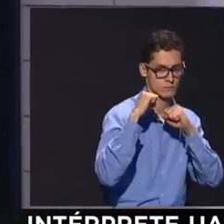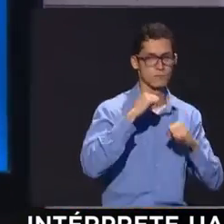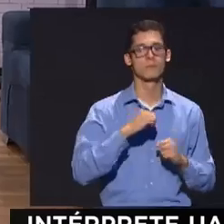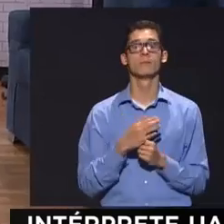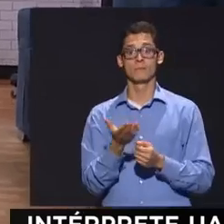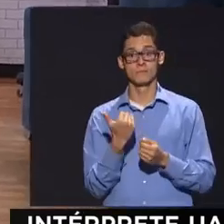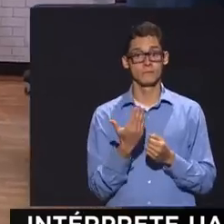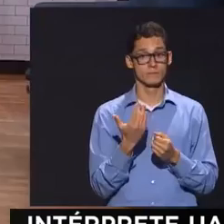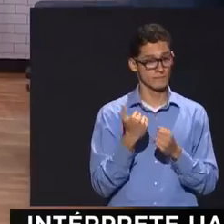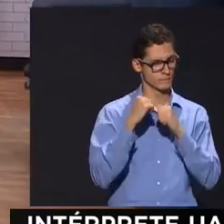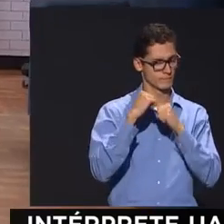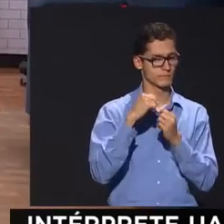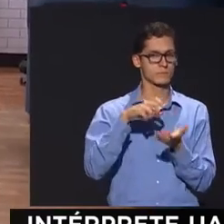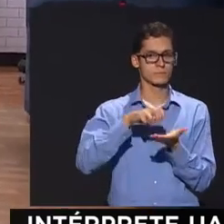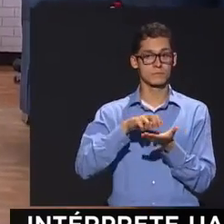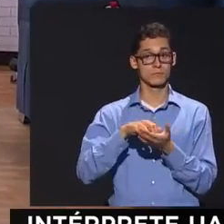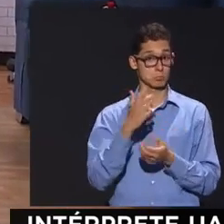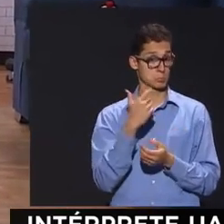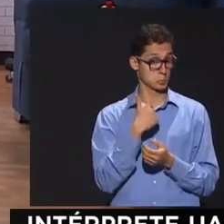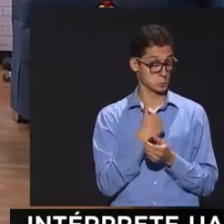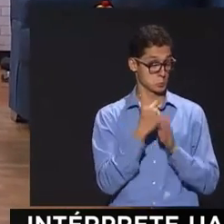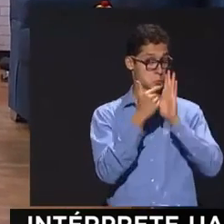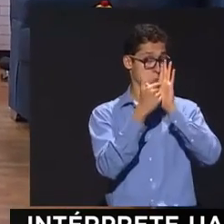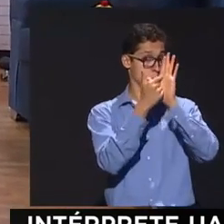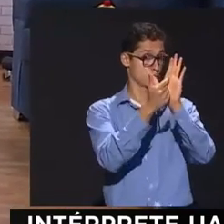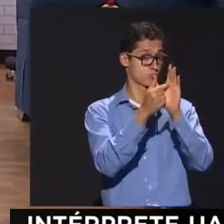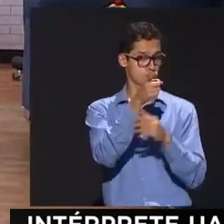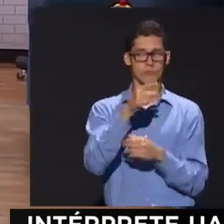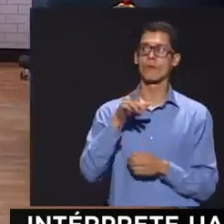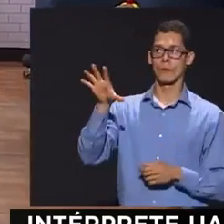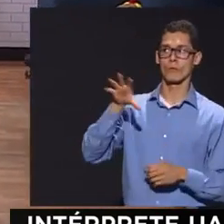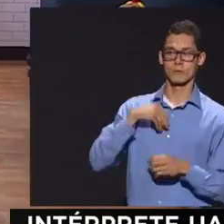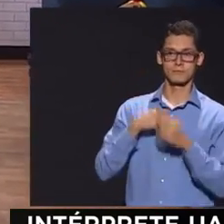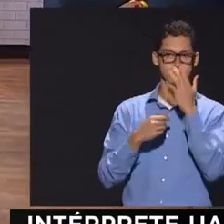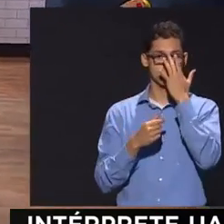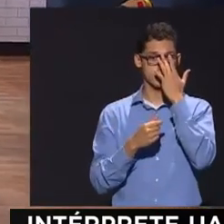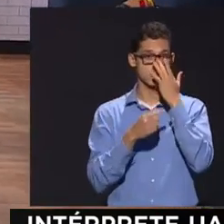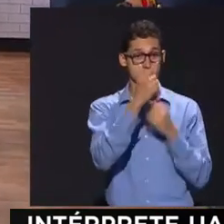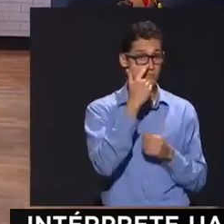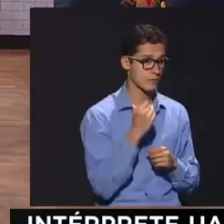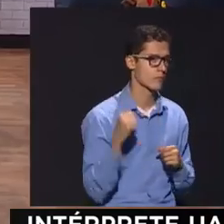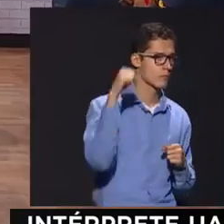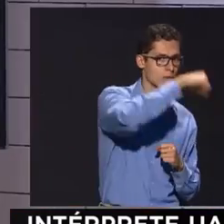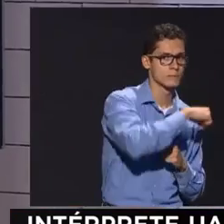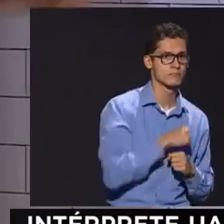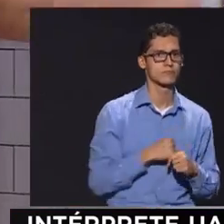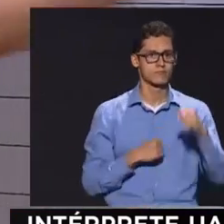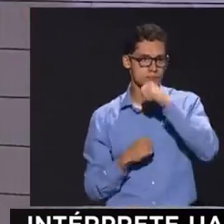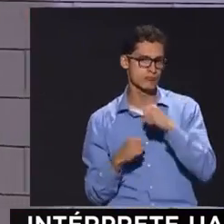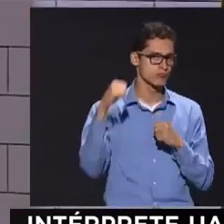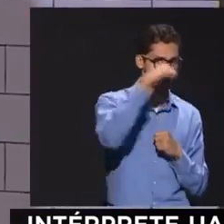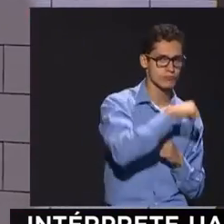y vamos a tratar de movernos yo te propongo el movimiento y lo hacemos con el ritmo en la música live al frente puño golpea